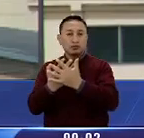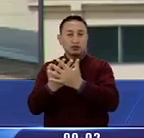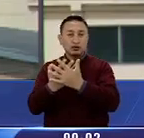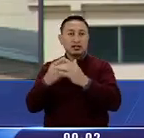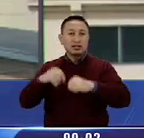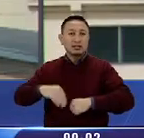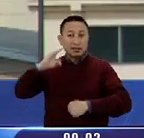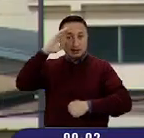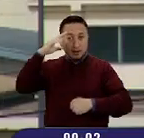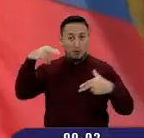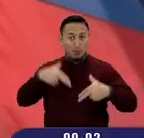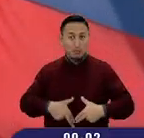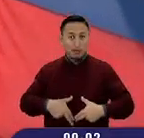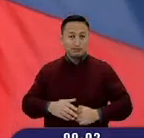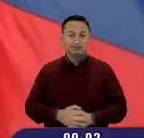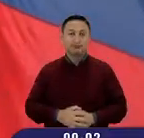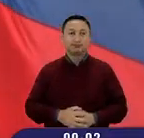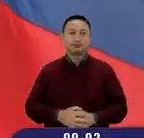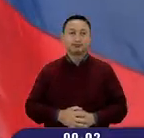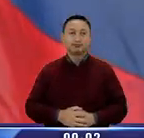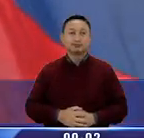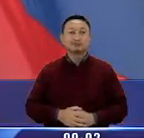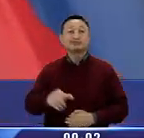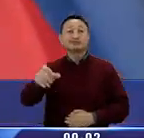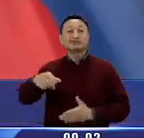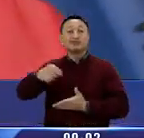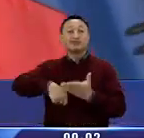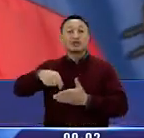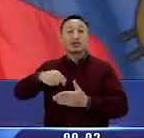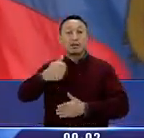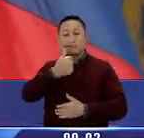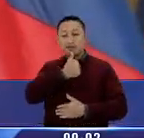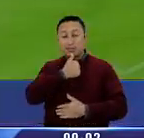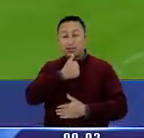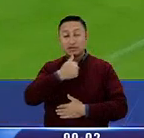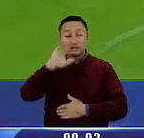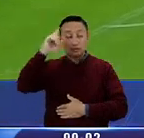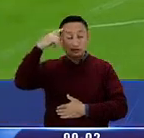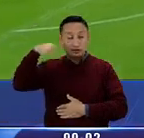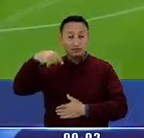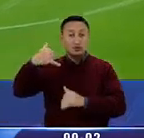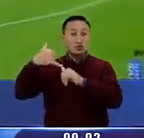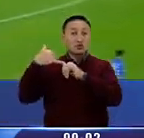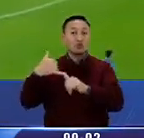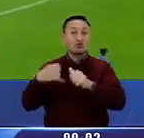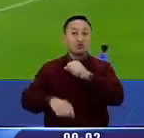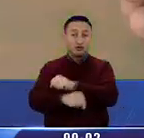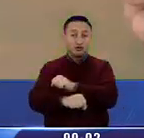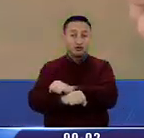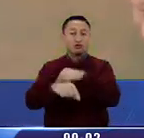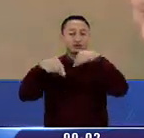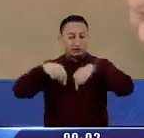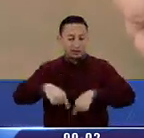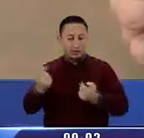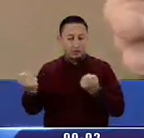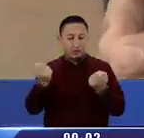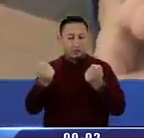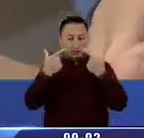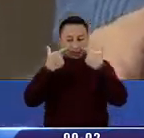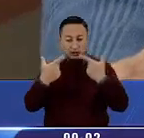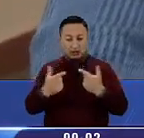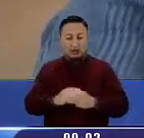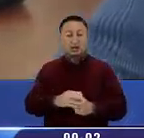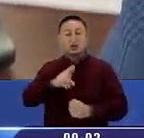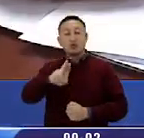guías penitenciarios. Los contratistas privados con el Estado y los clubes de fútbol también serán observados por